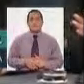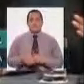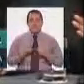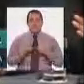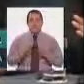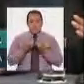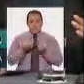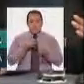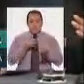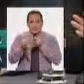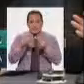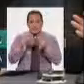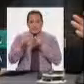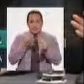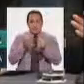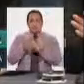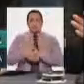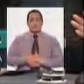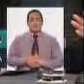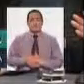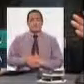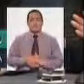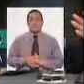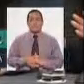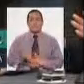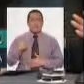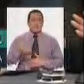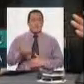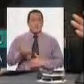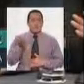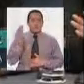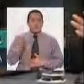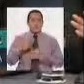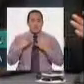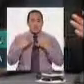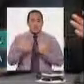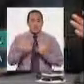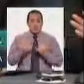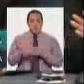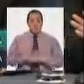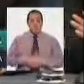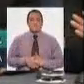Quiero señalarles que entonces y el día de hoy